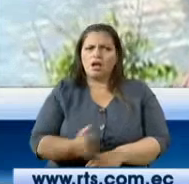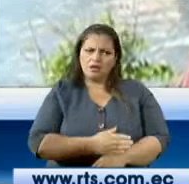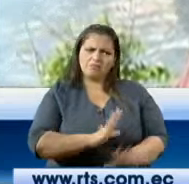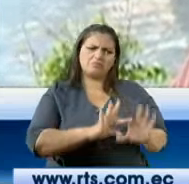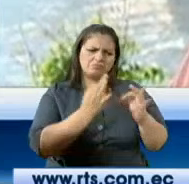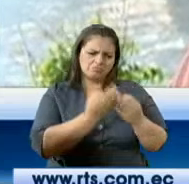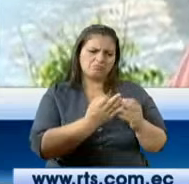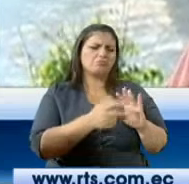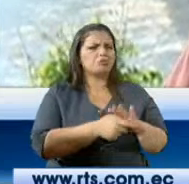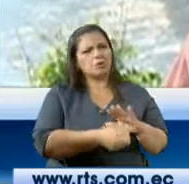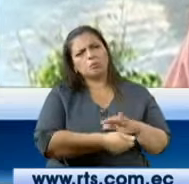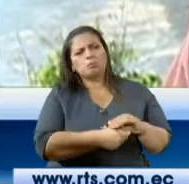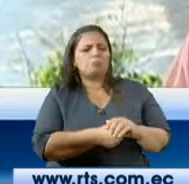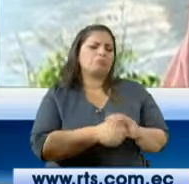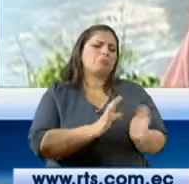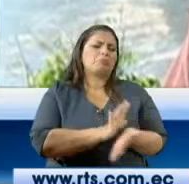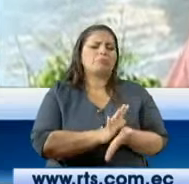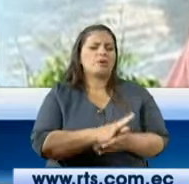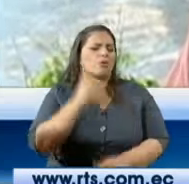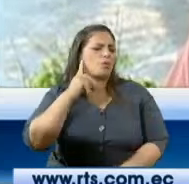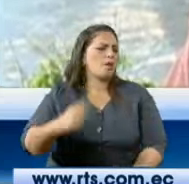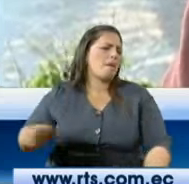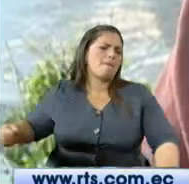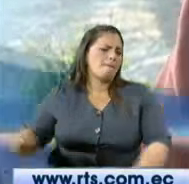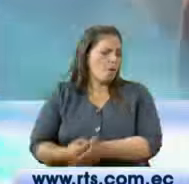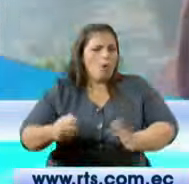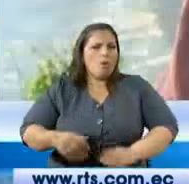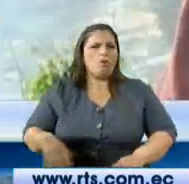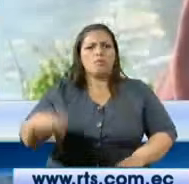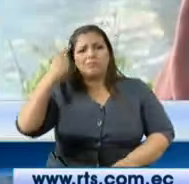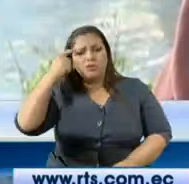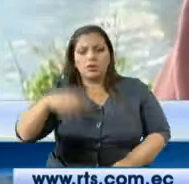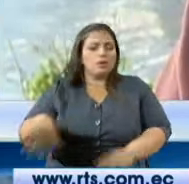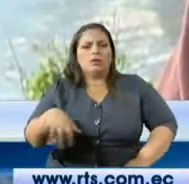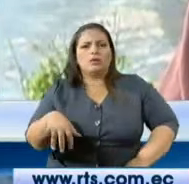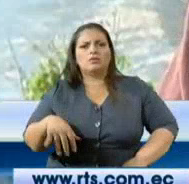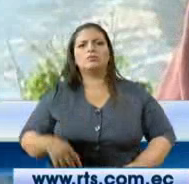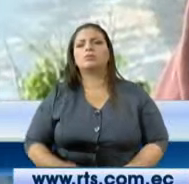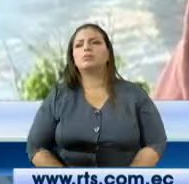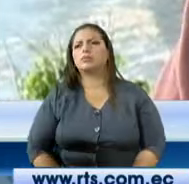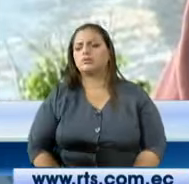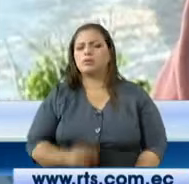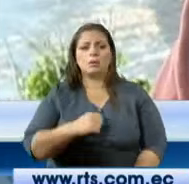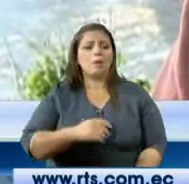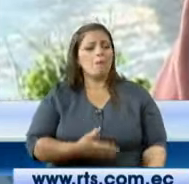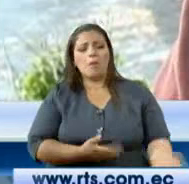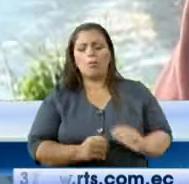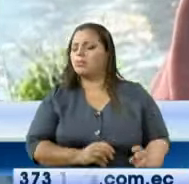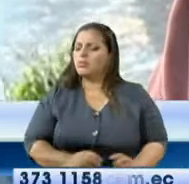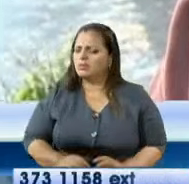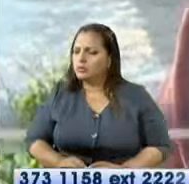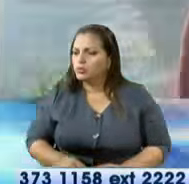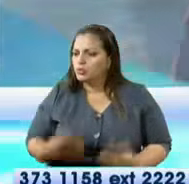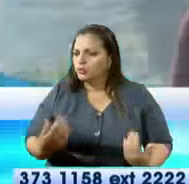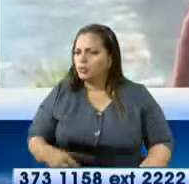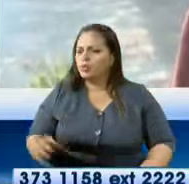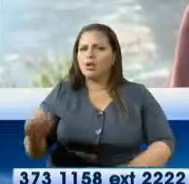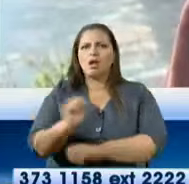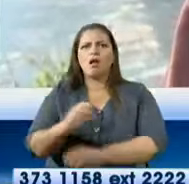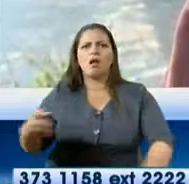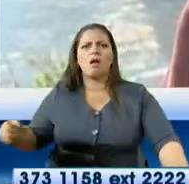nos asustábamos, pensábamos que era terremoto. De ahí salimos, como estaba mucho polvo, salimos a mirar. De ahí vimos que había sido un accidente, que se ha metido un carro en mi